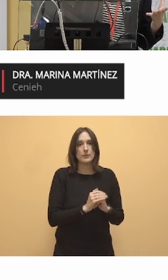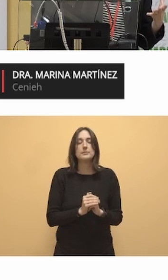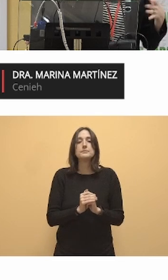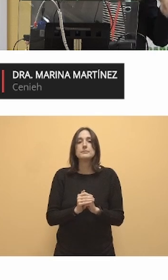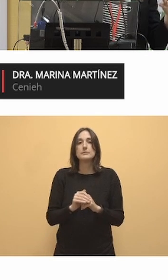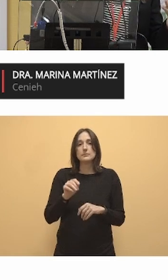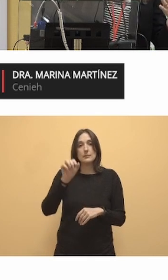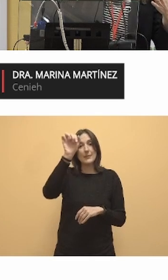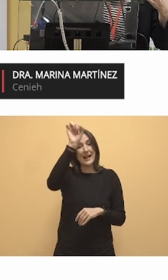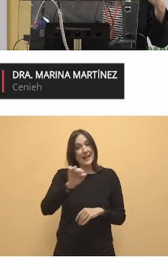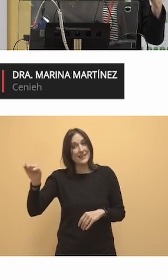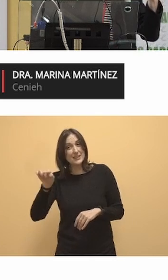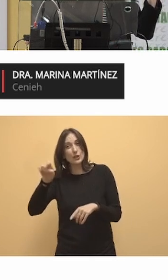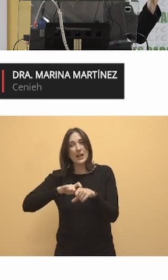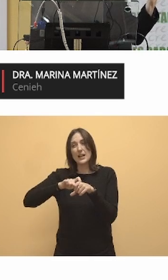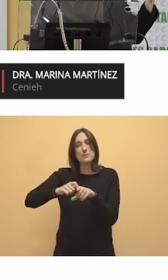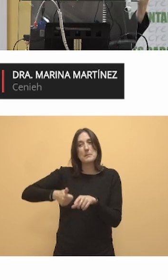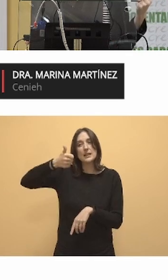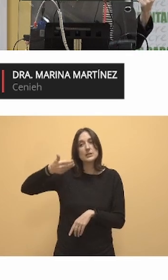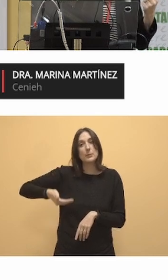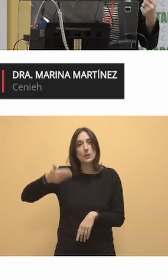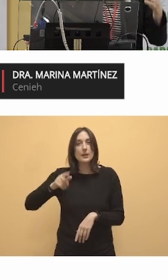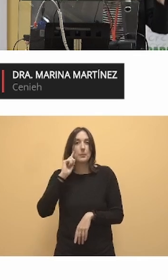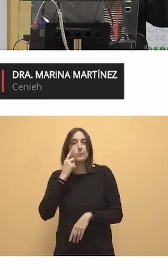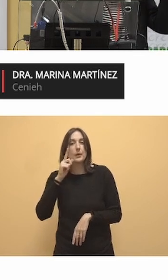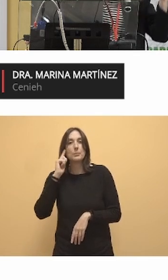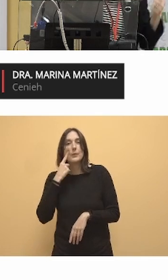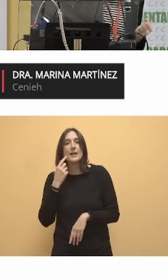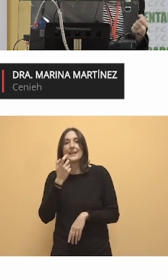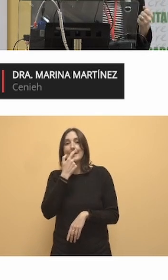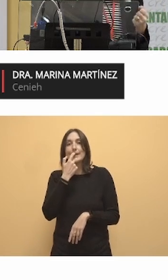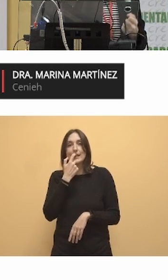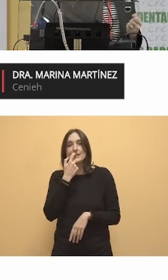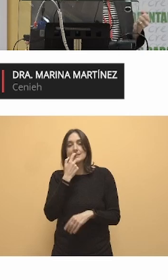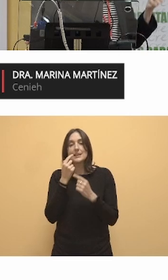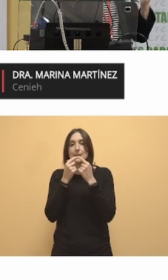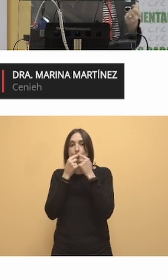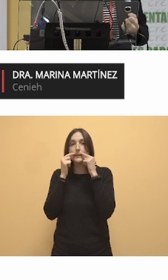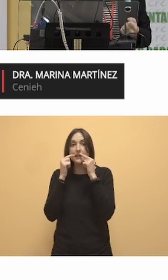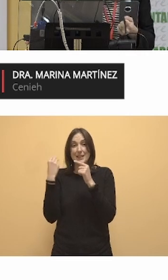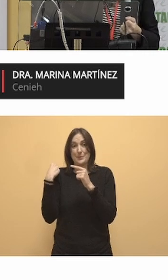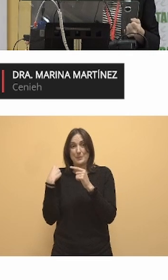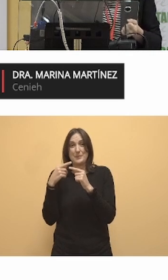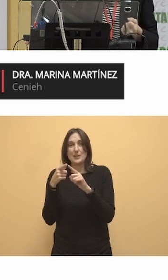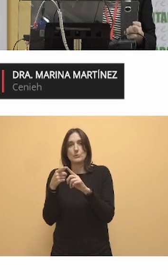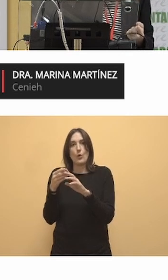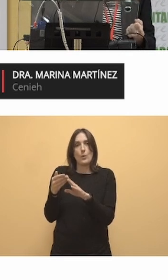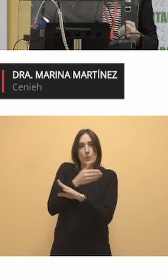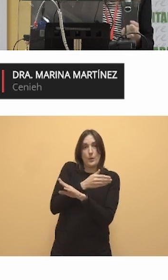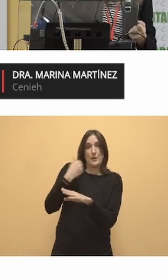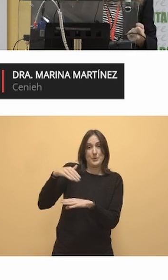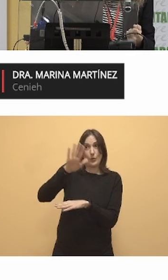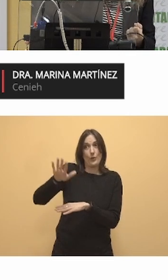euroasiático, sobre todo los caracteres más importantes que vieron es que la dentición anterior de estas especies, de estos homínidos de este